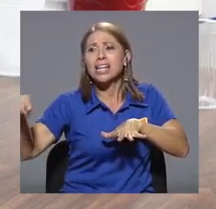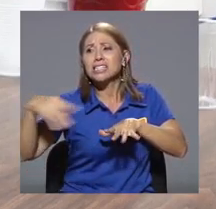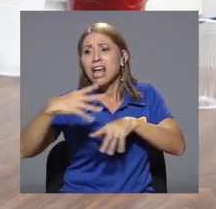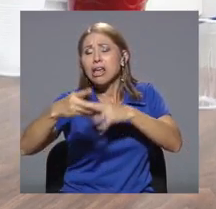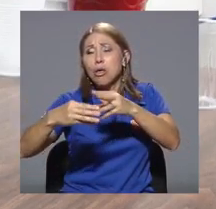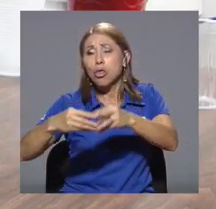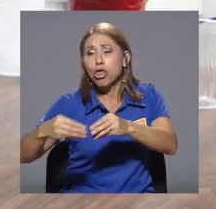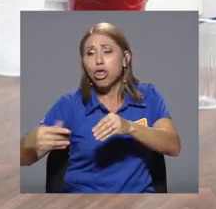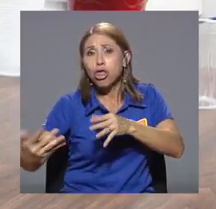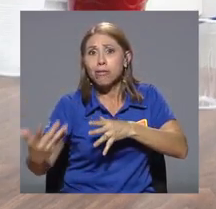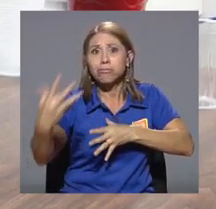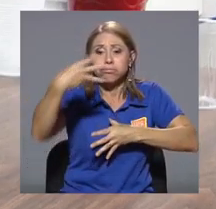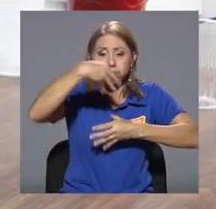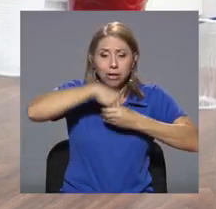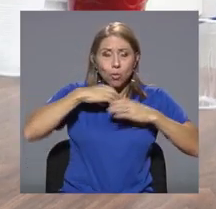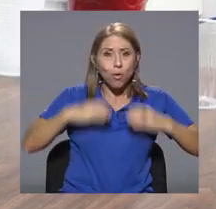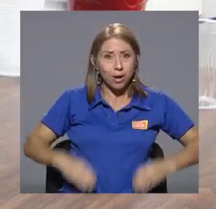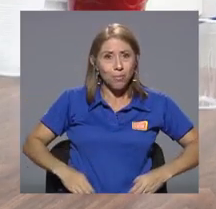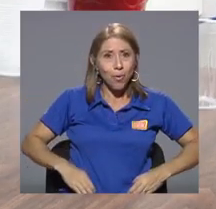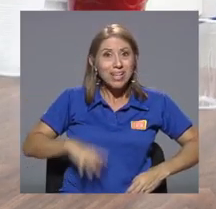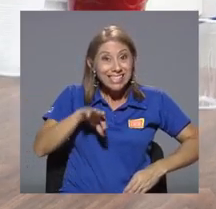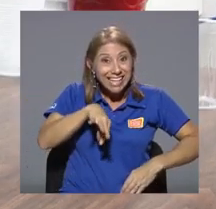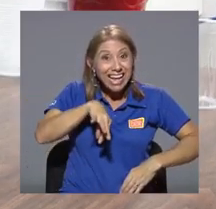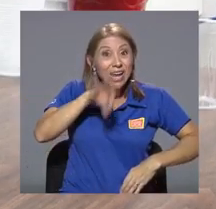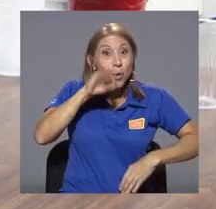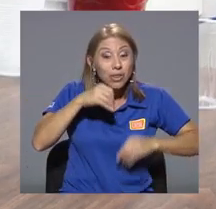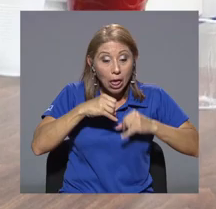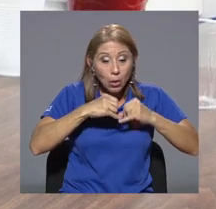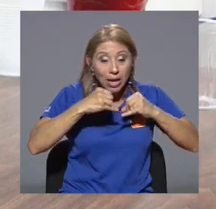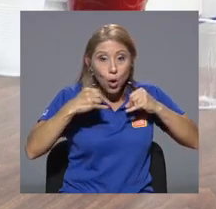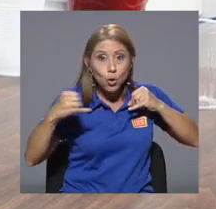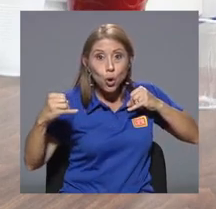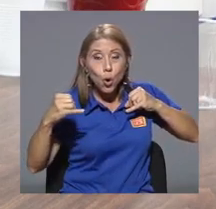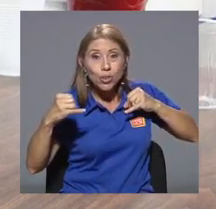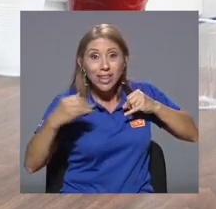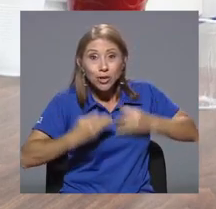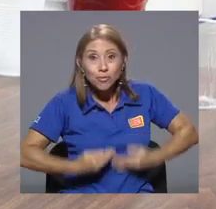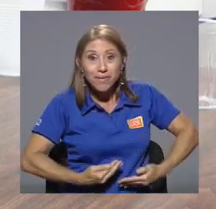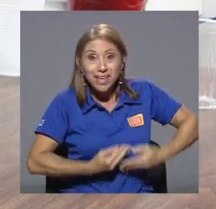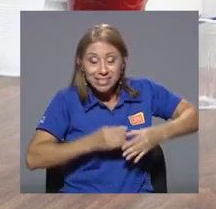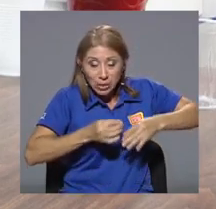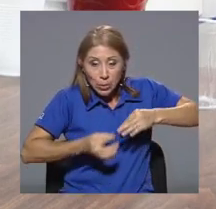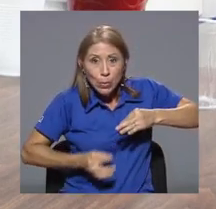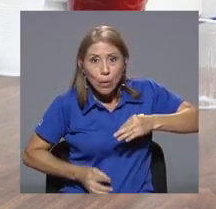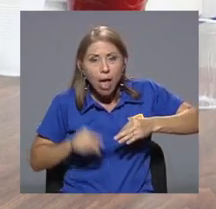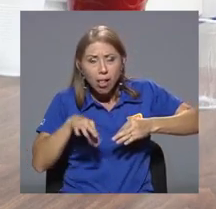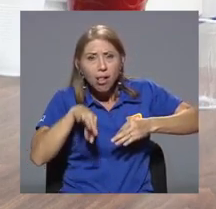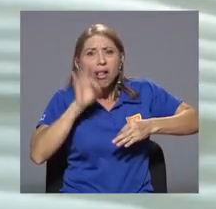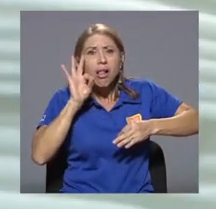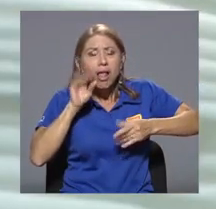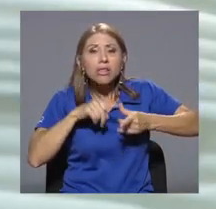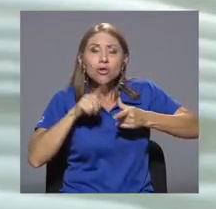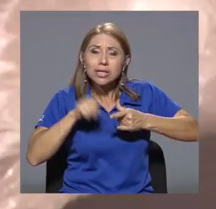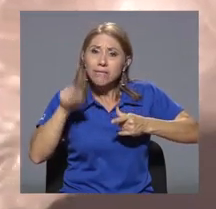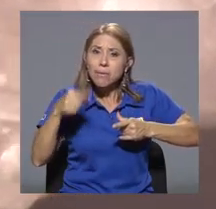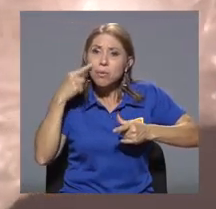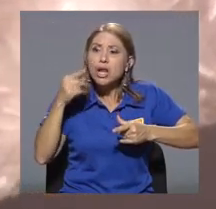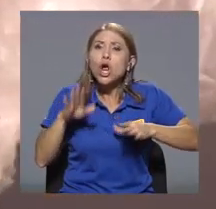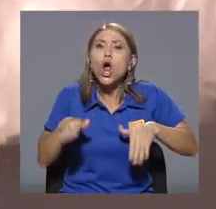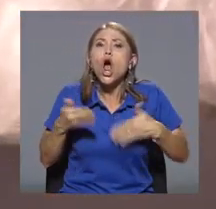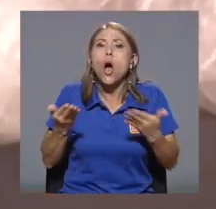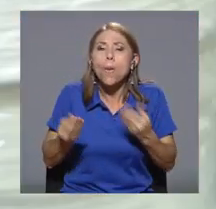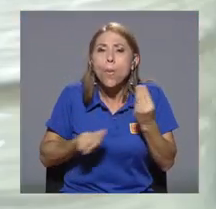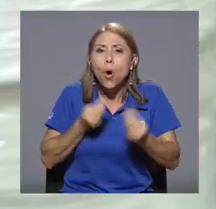de nosotros. De hecho, se han identificado microplásticos en el cordón umbilical de los bebés. Entonces, por eso tenemos que ver la forma de no